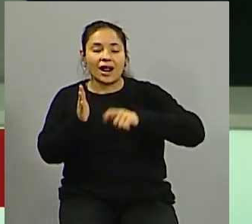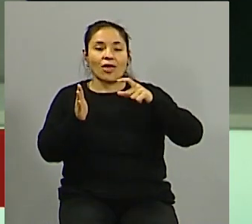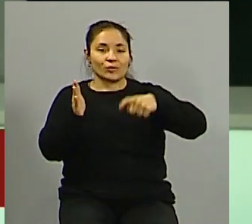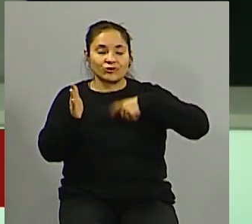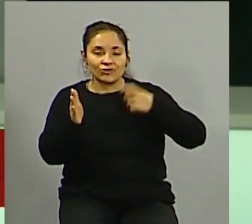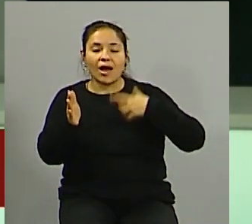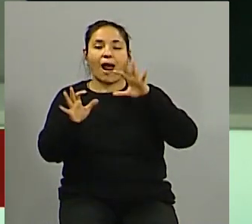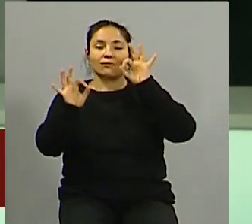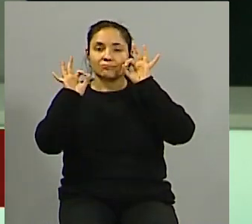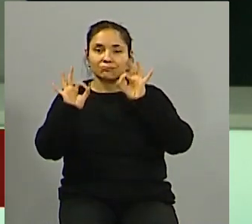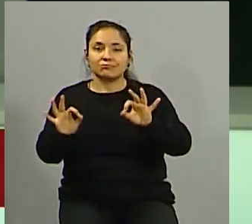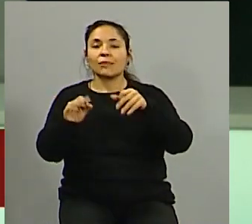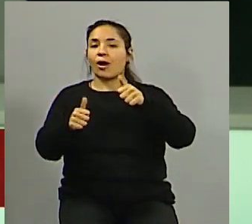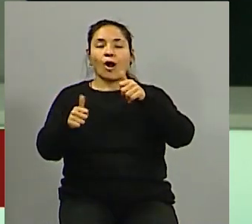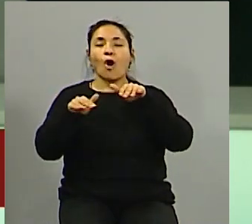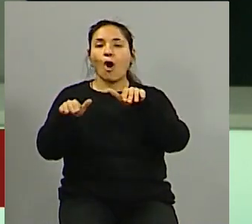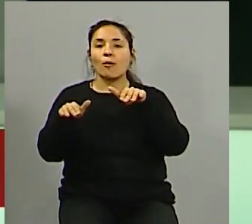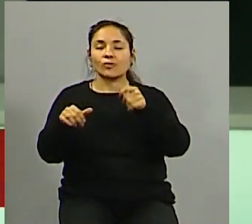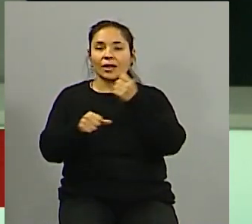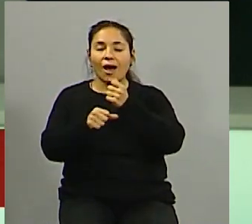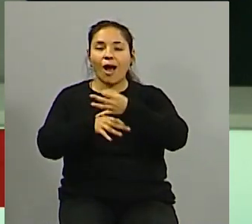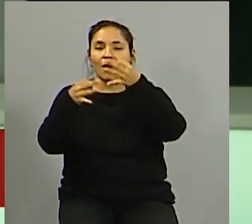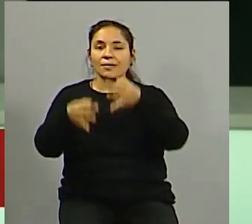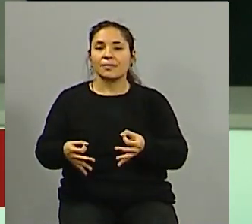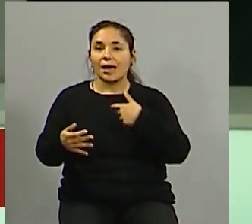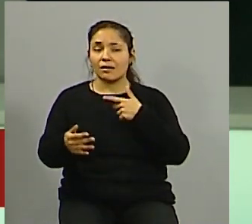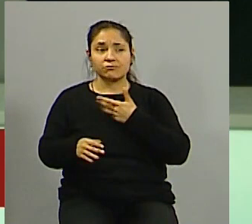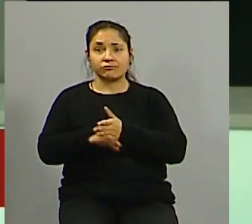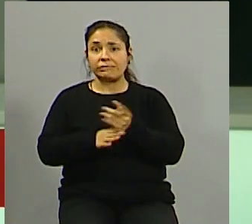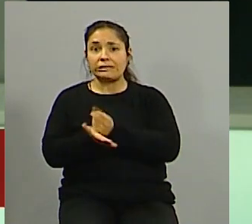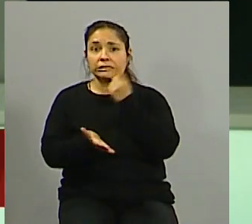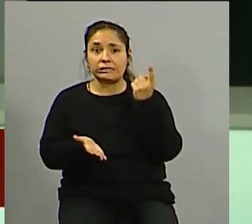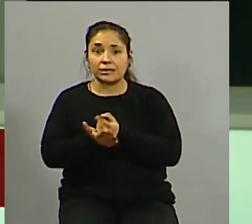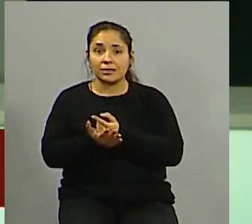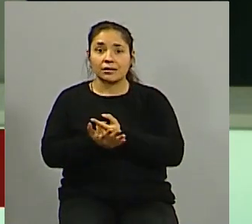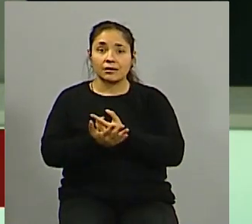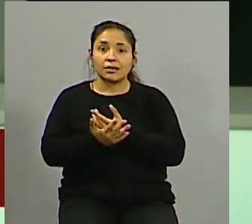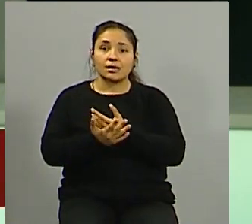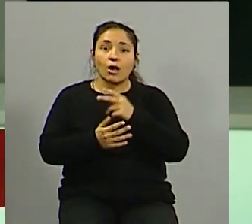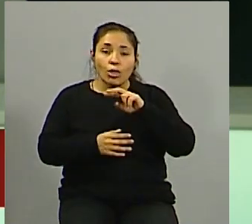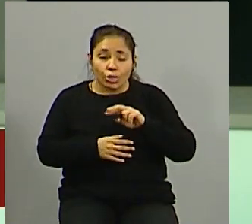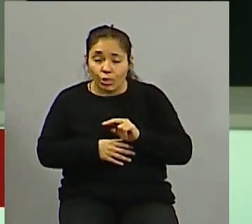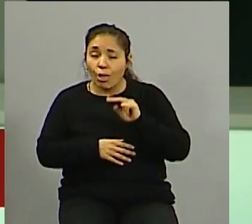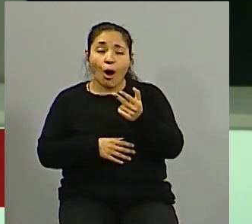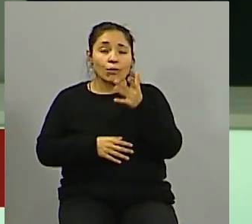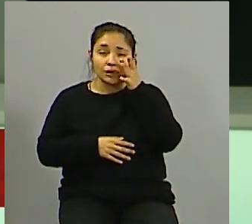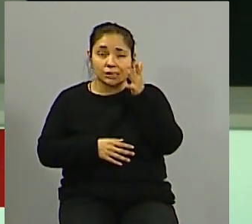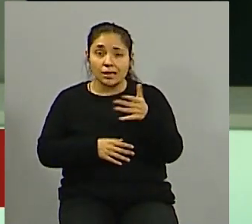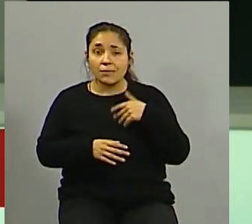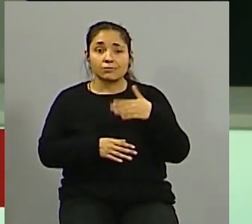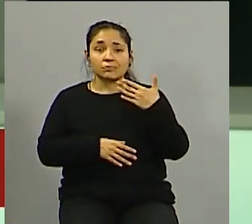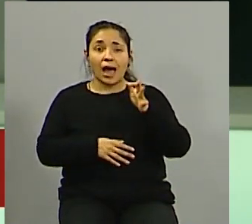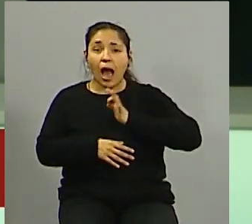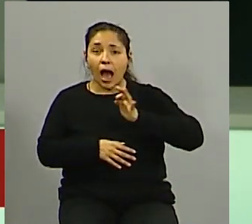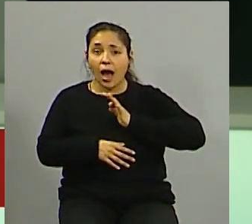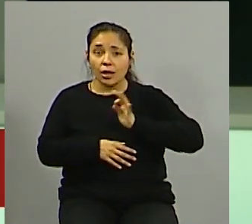poder, tal vez hasta, bueno, las comodidades que permite un trabajo registrado, la seguridad. Encima que no tuvo eso, tiene que llegar a la edad jubilatoria y